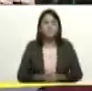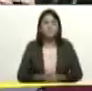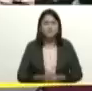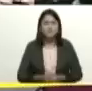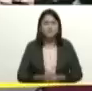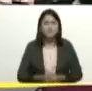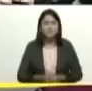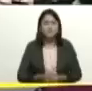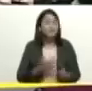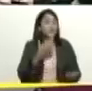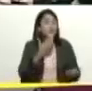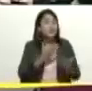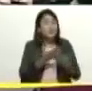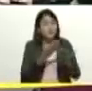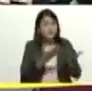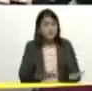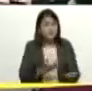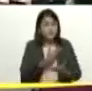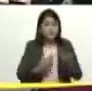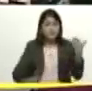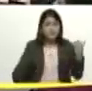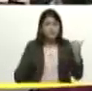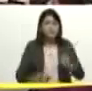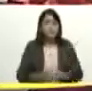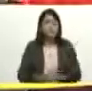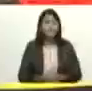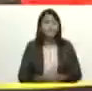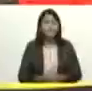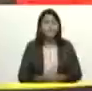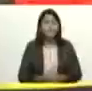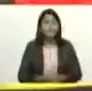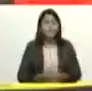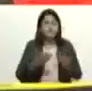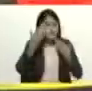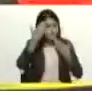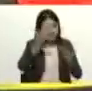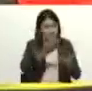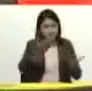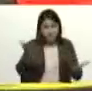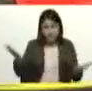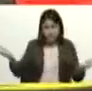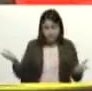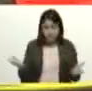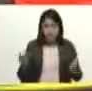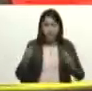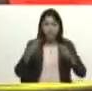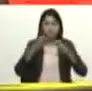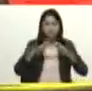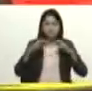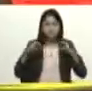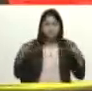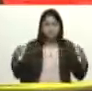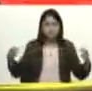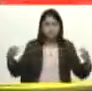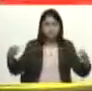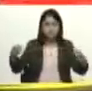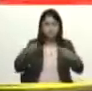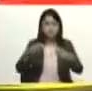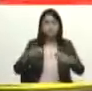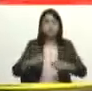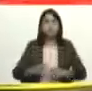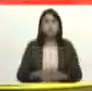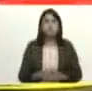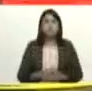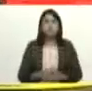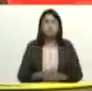Gracias, hermano presidente. Un saludo a todas y a todos, compañeros del alto mando